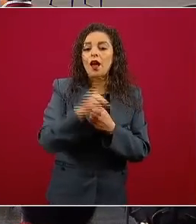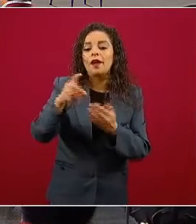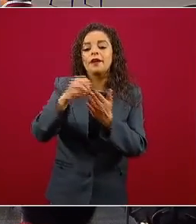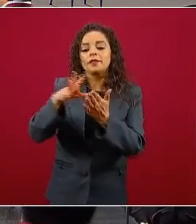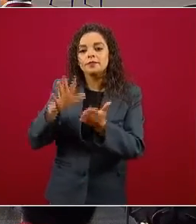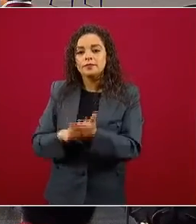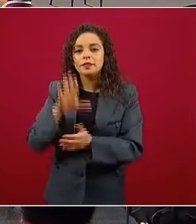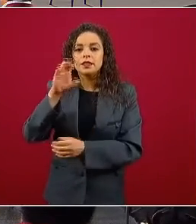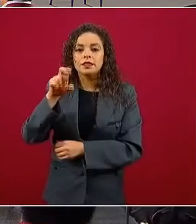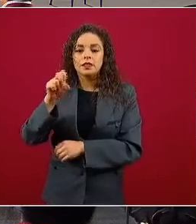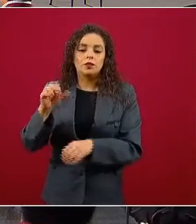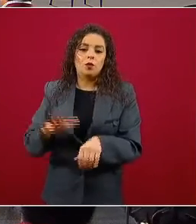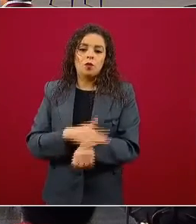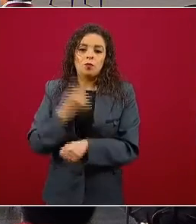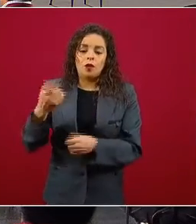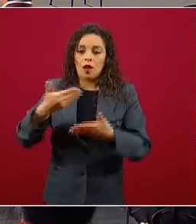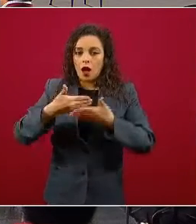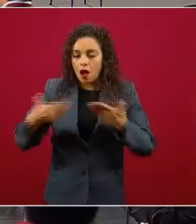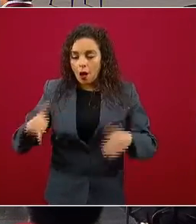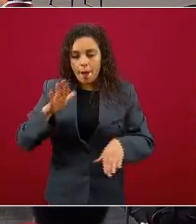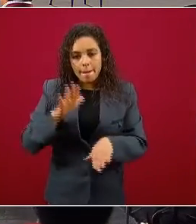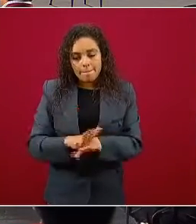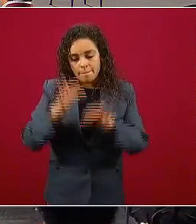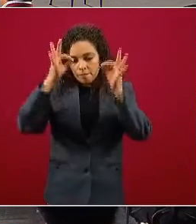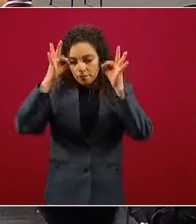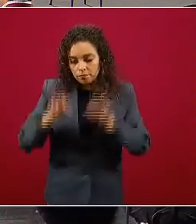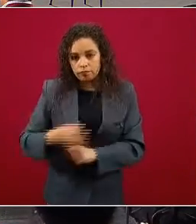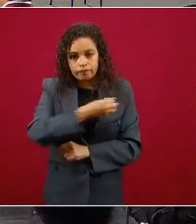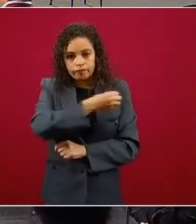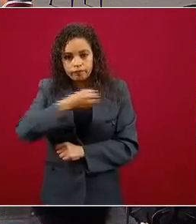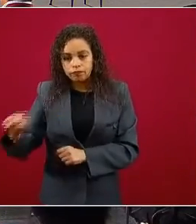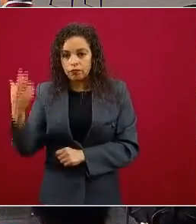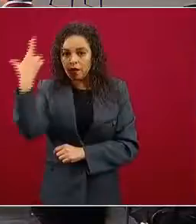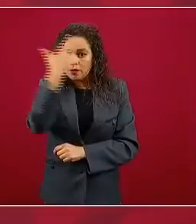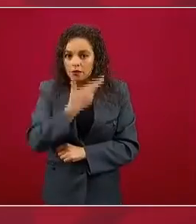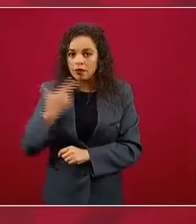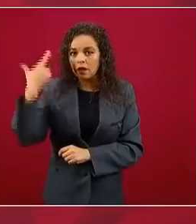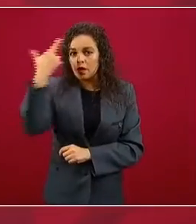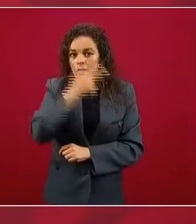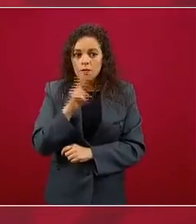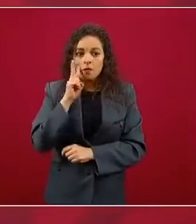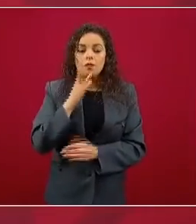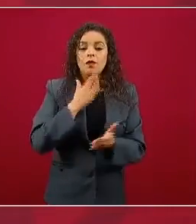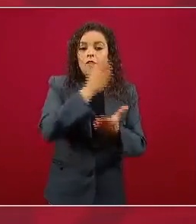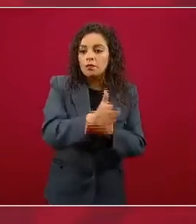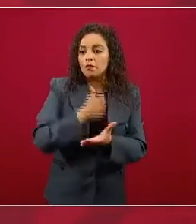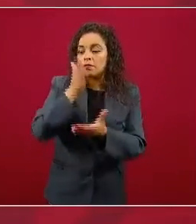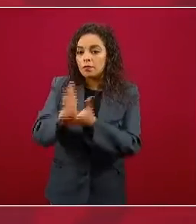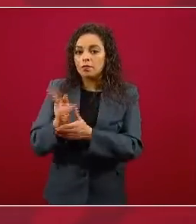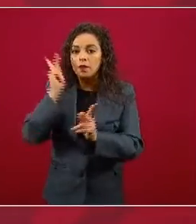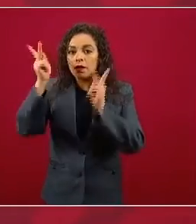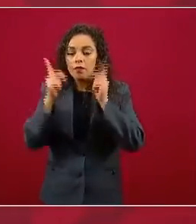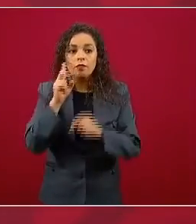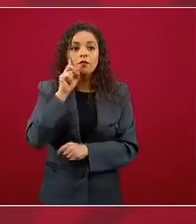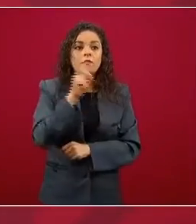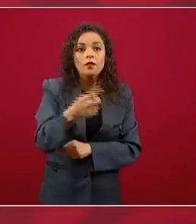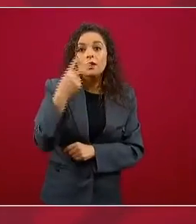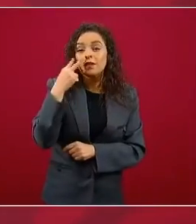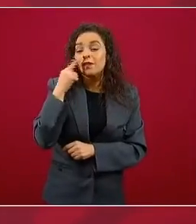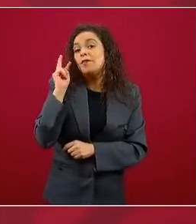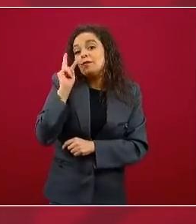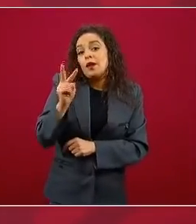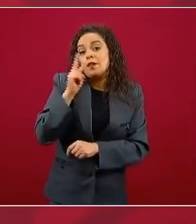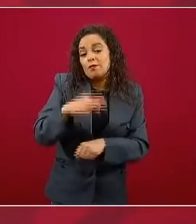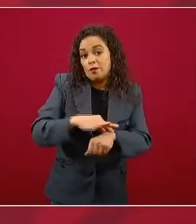caso hemos sido muy escrupulosos y disciplinados en el levantamiento de censos y en el seguimiento de las obras, lo que ha permitido que